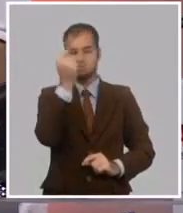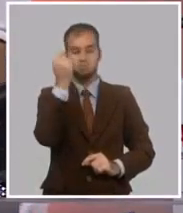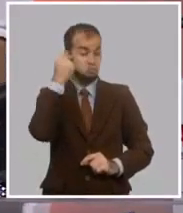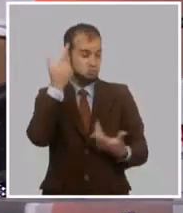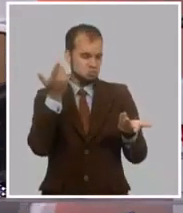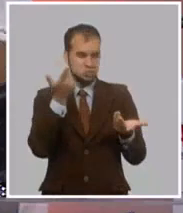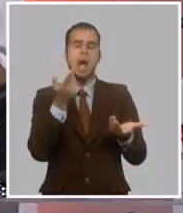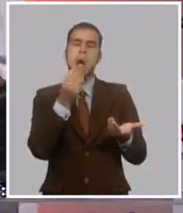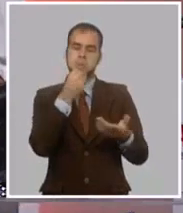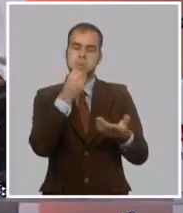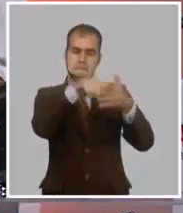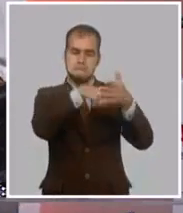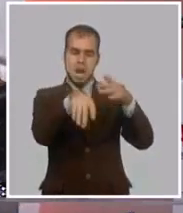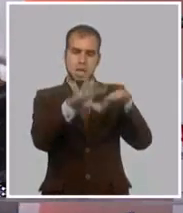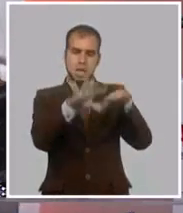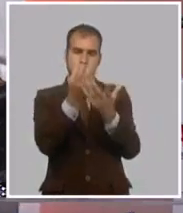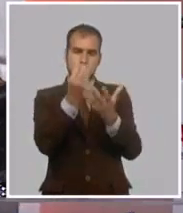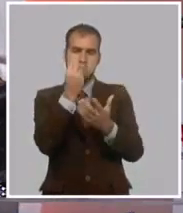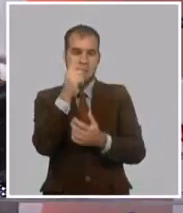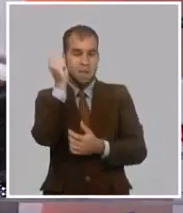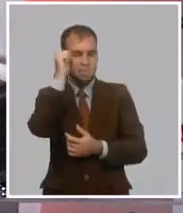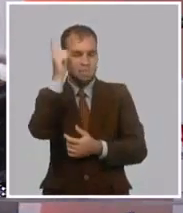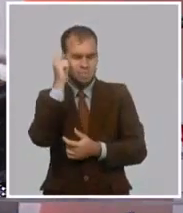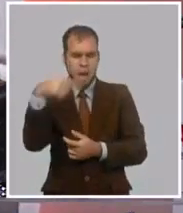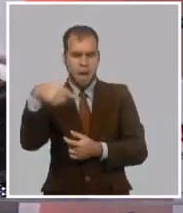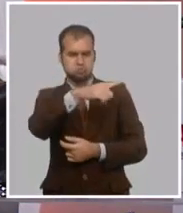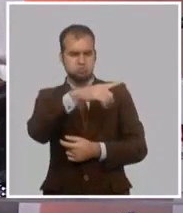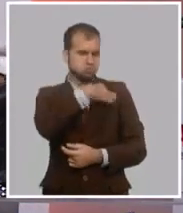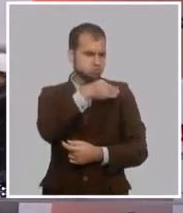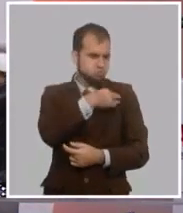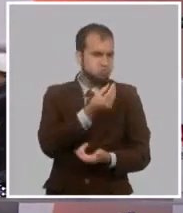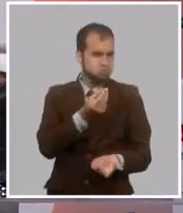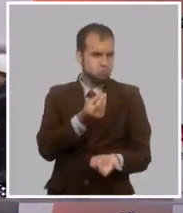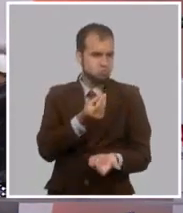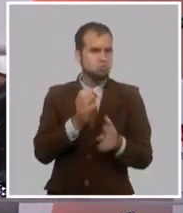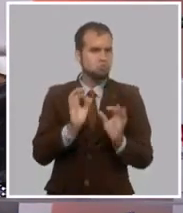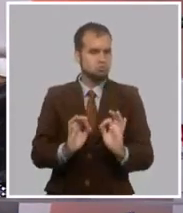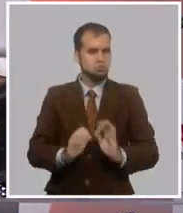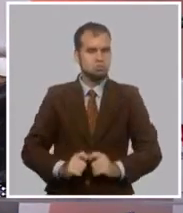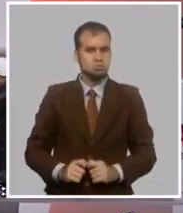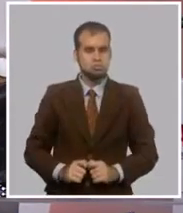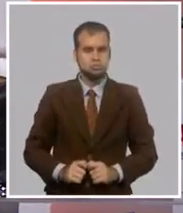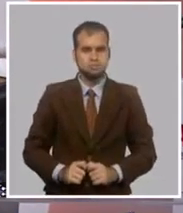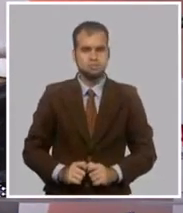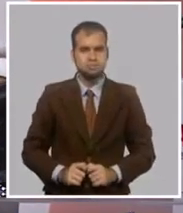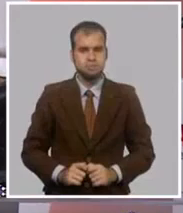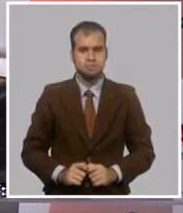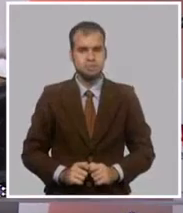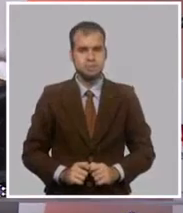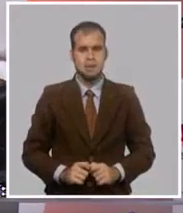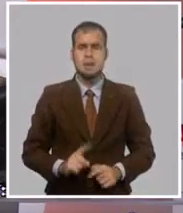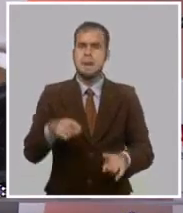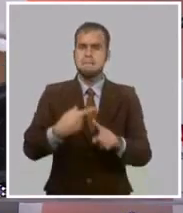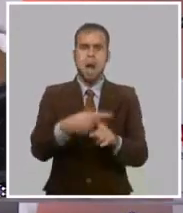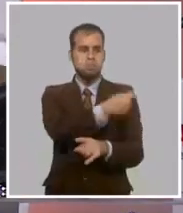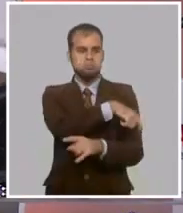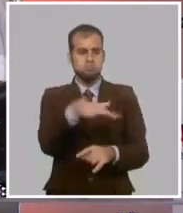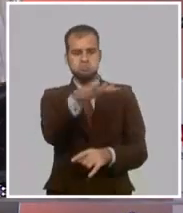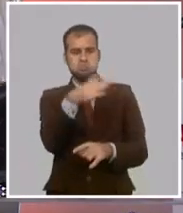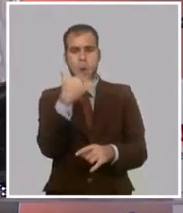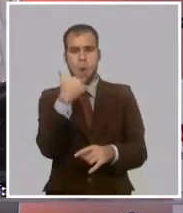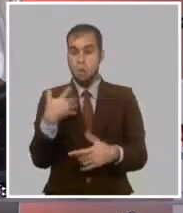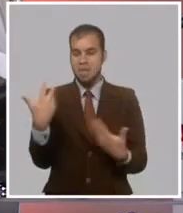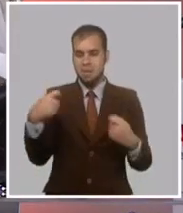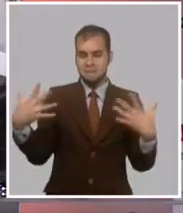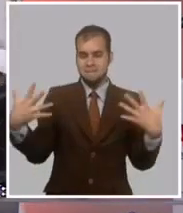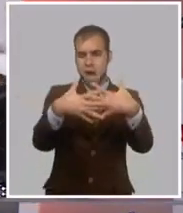cupieran las ideas de los militares, las ideas de los, vamos a llamarlos así, como les decían ellos, los civilistas, y que